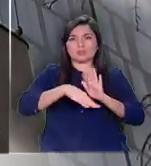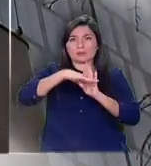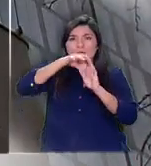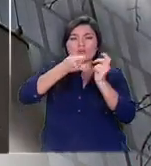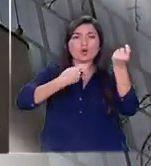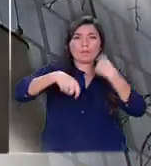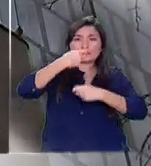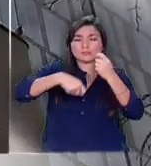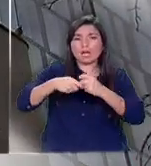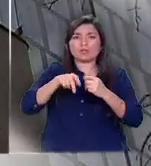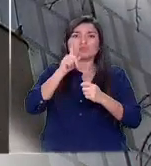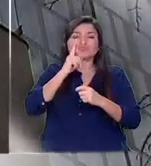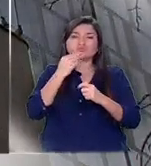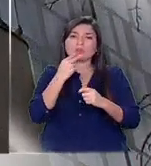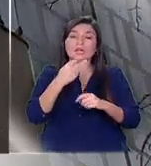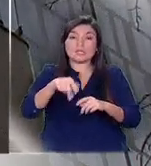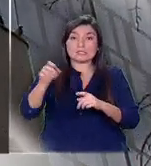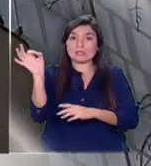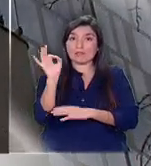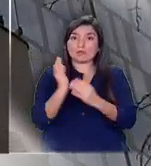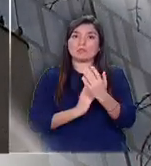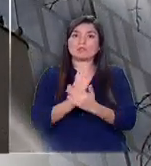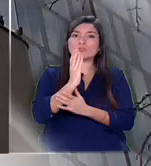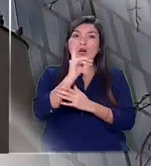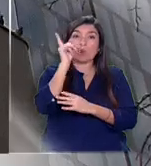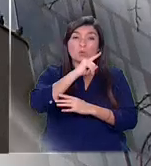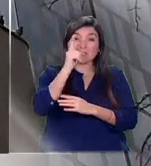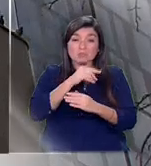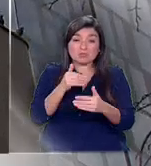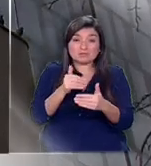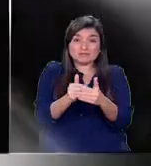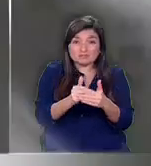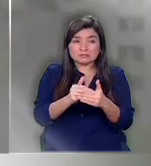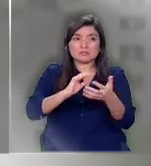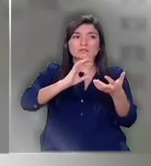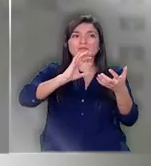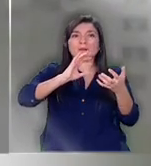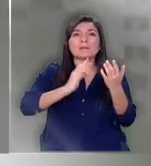sábado comenzó la demolición de las últimas unidades que permanecen en pie.